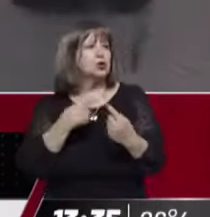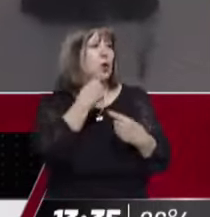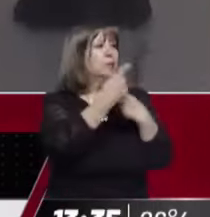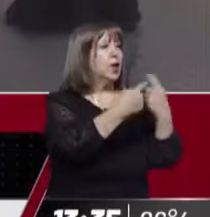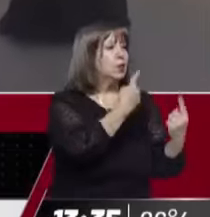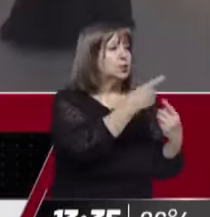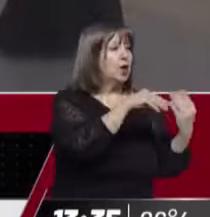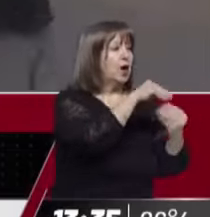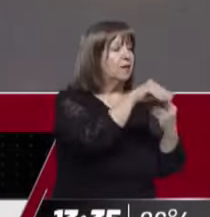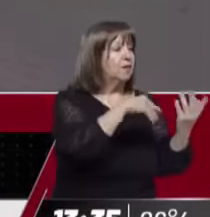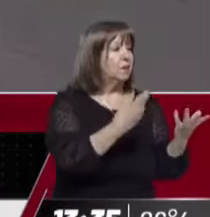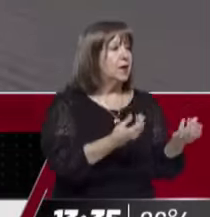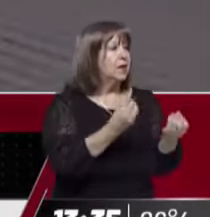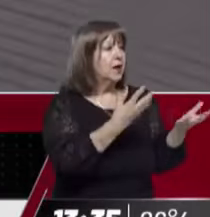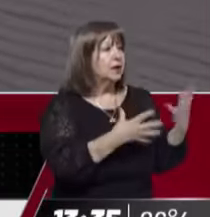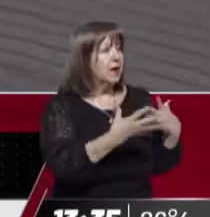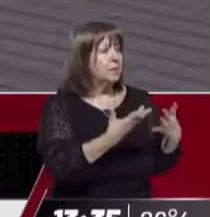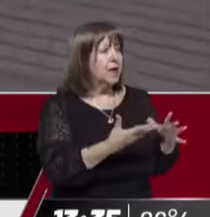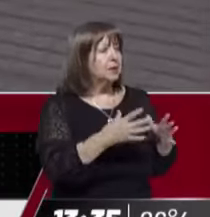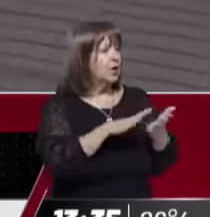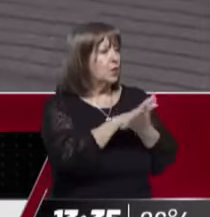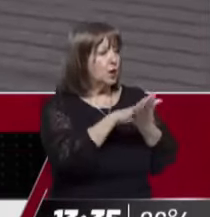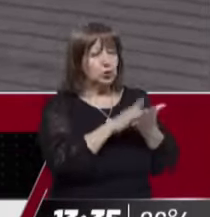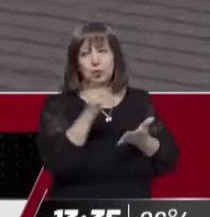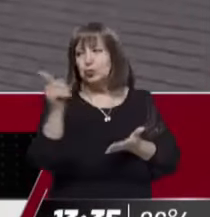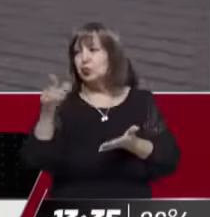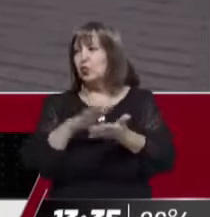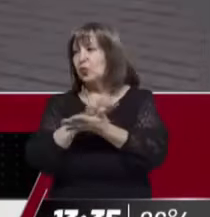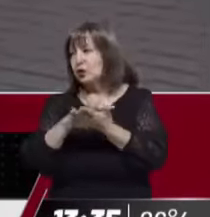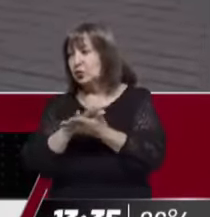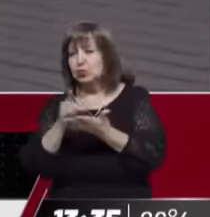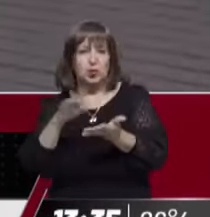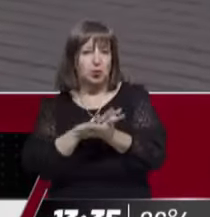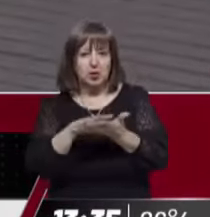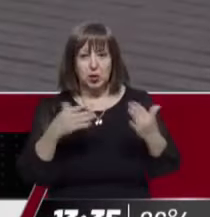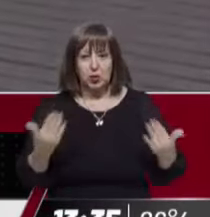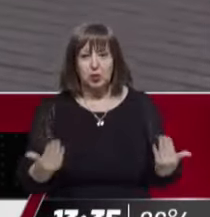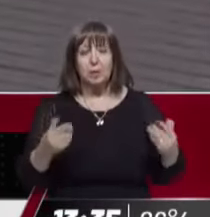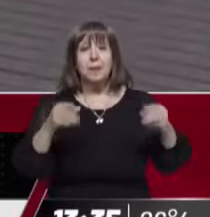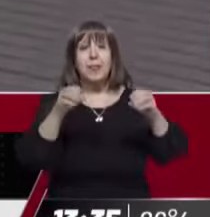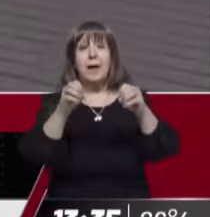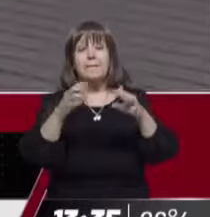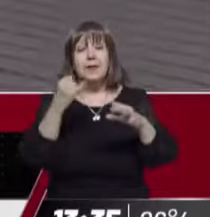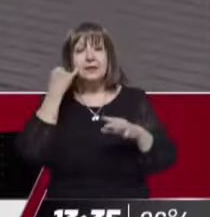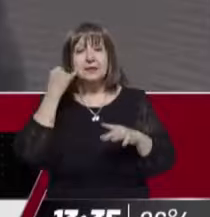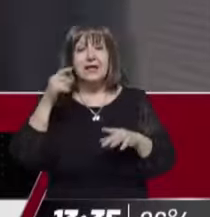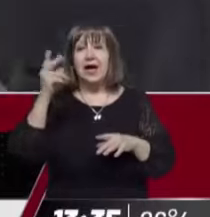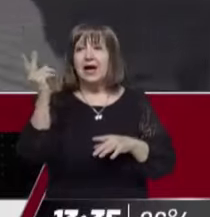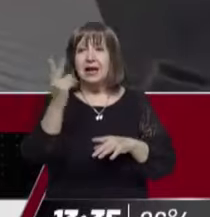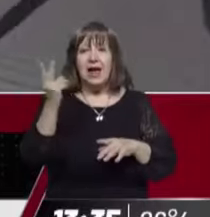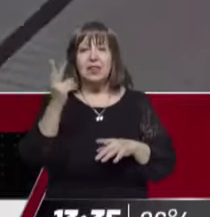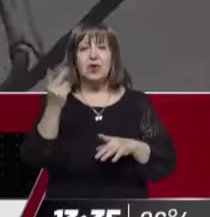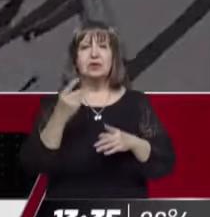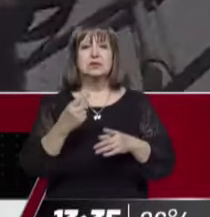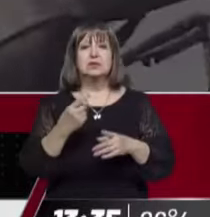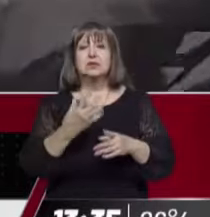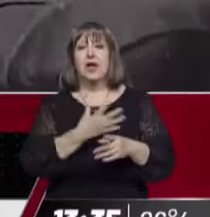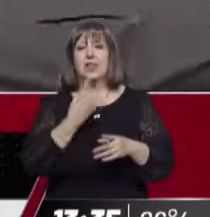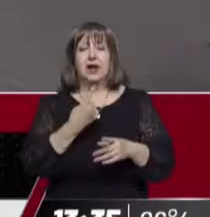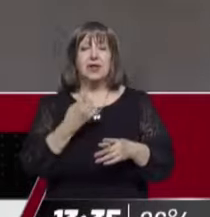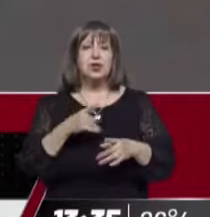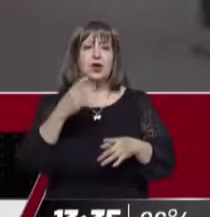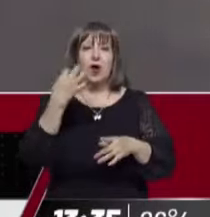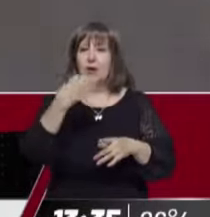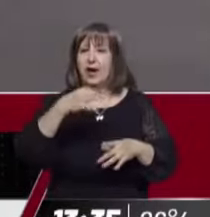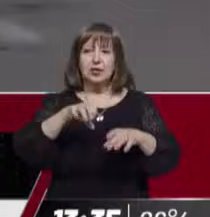algo, porque no pueden pasar estas cosas. En el caso de las personas que se agreden, digamos. Exactamente. ¿Las chicas no han sido suspendidas? La verdad